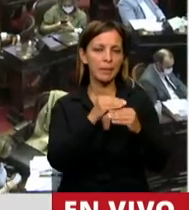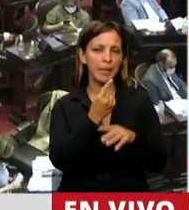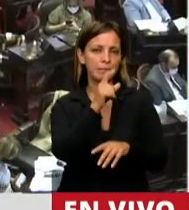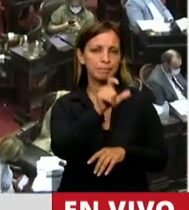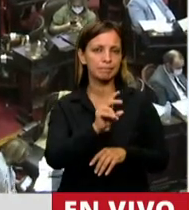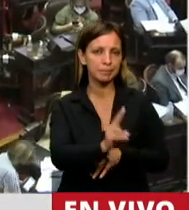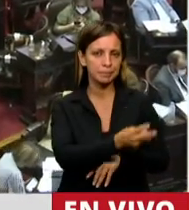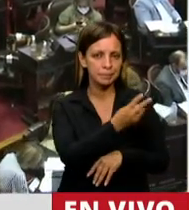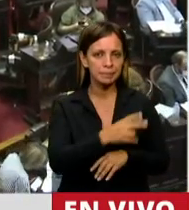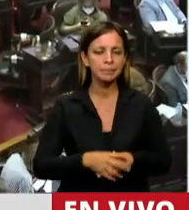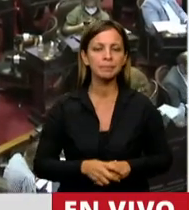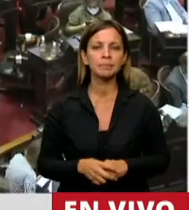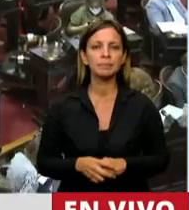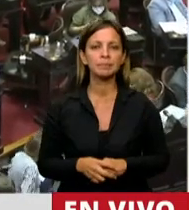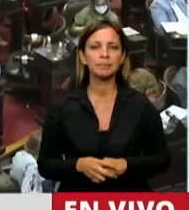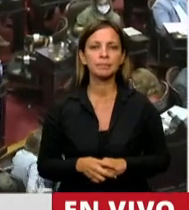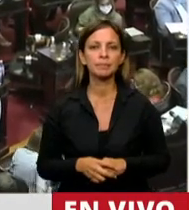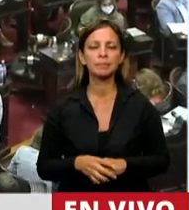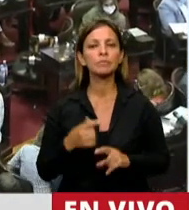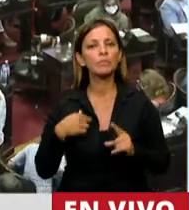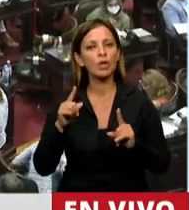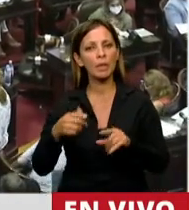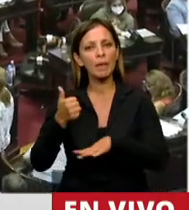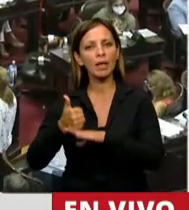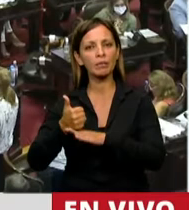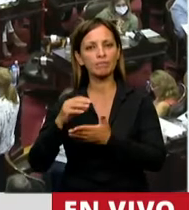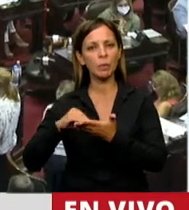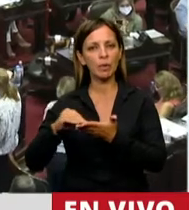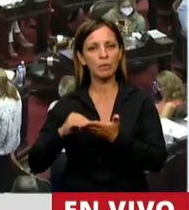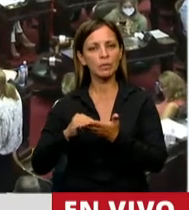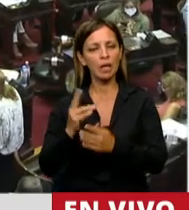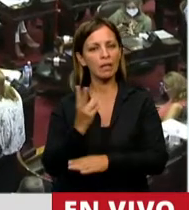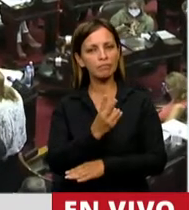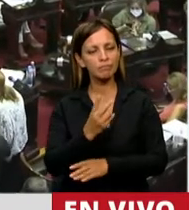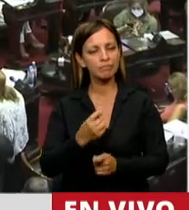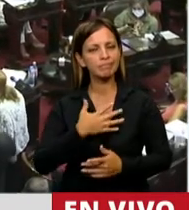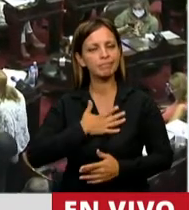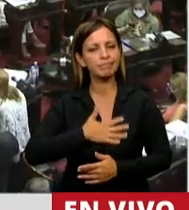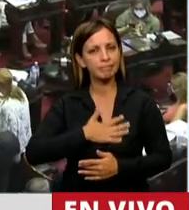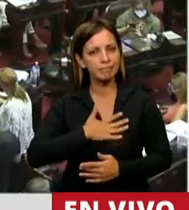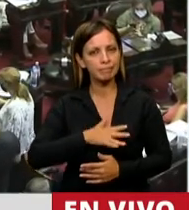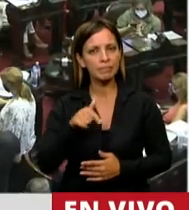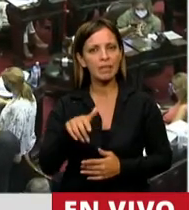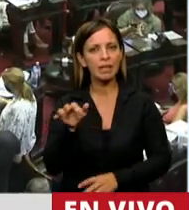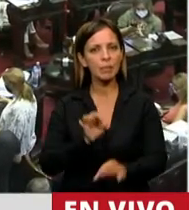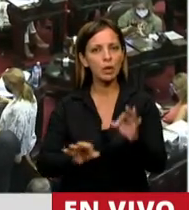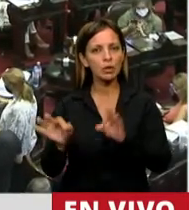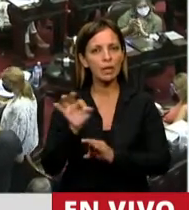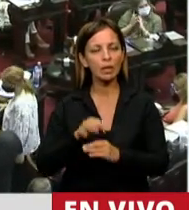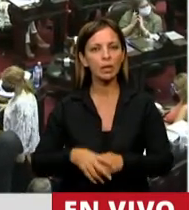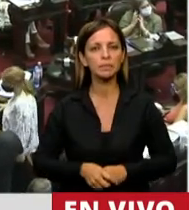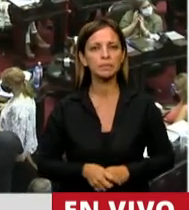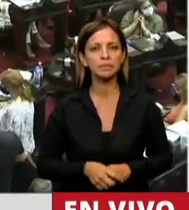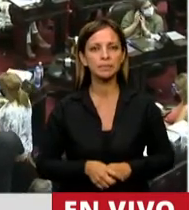y lo celebro como legisladora, como diputada nacional. Entiendo que este